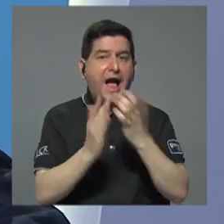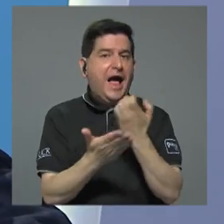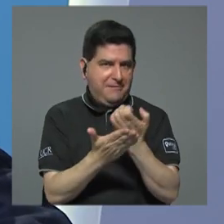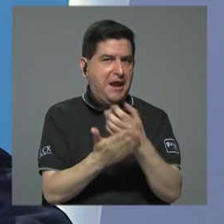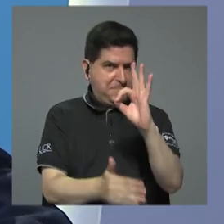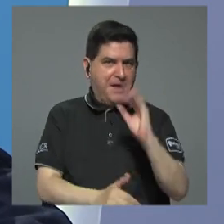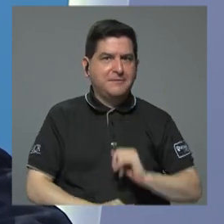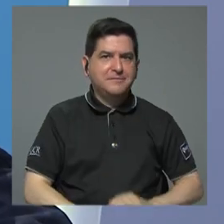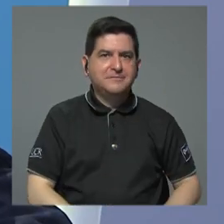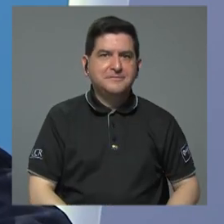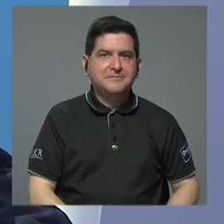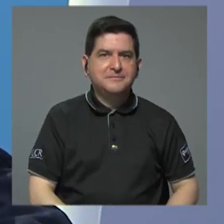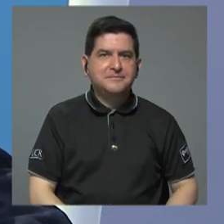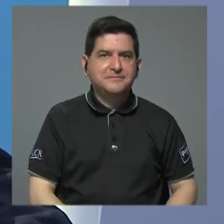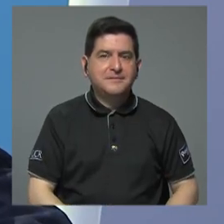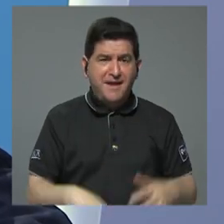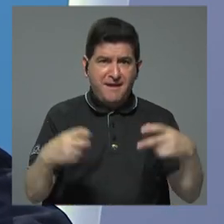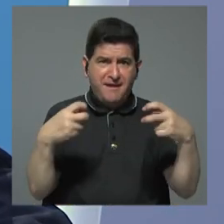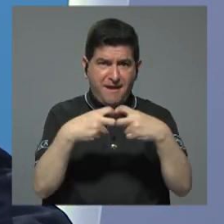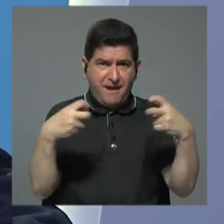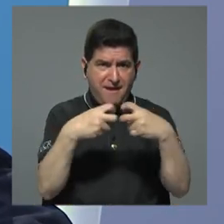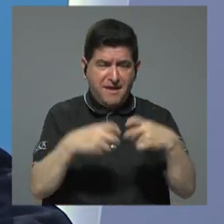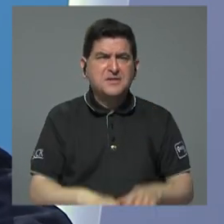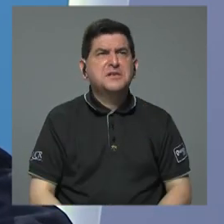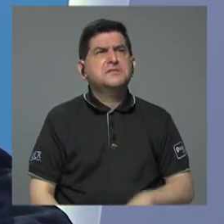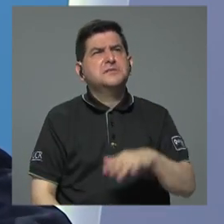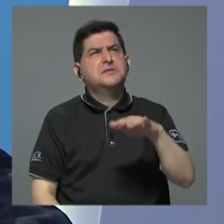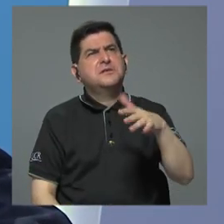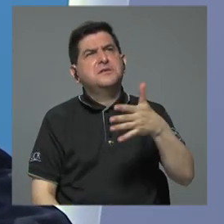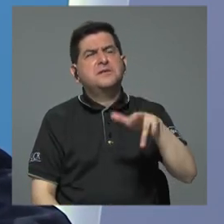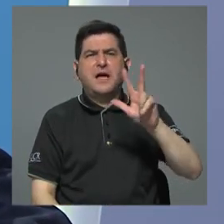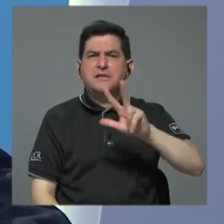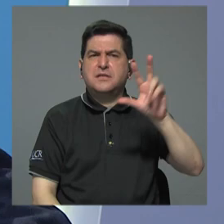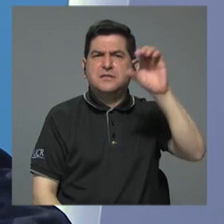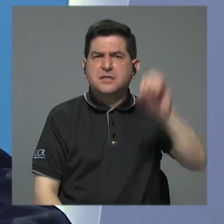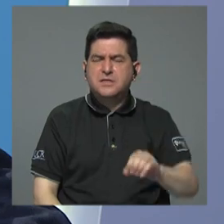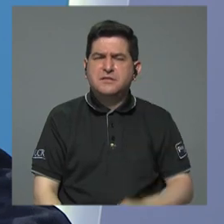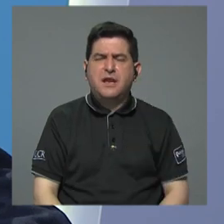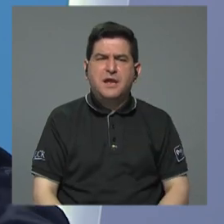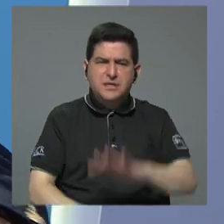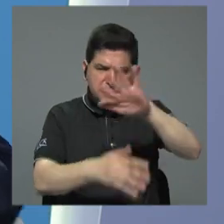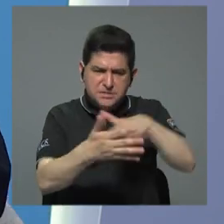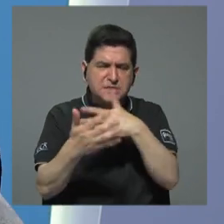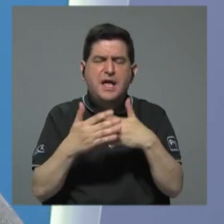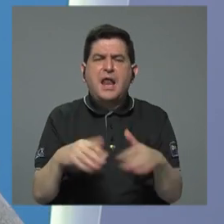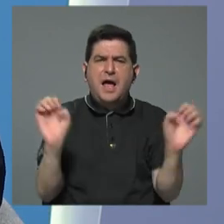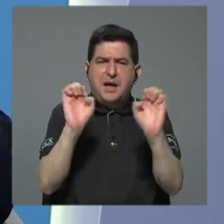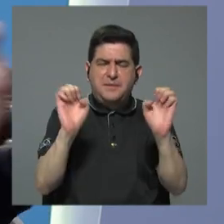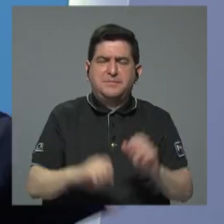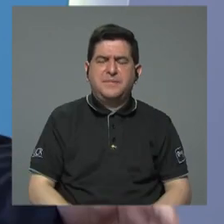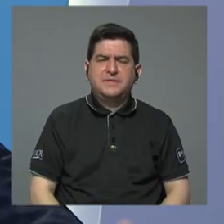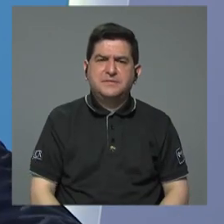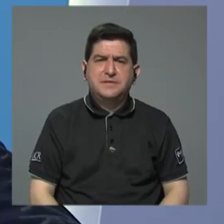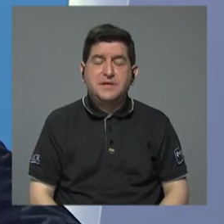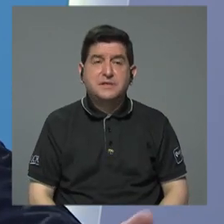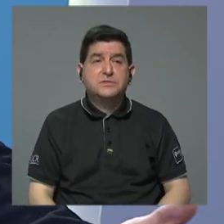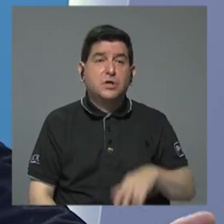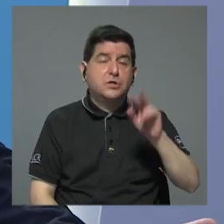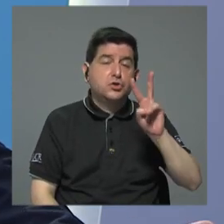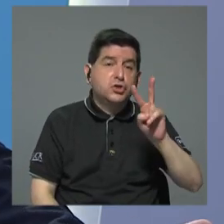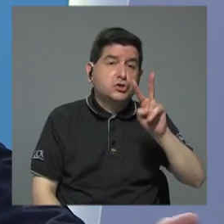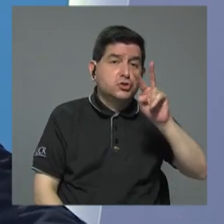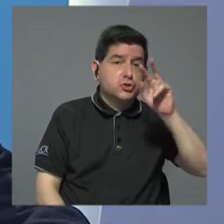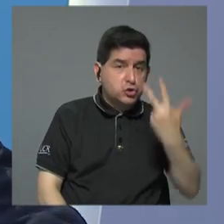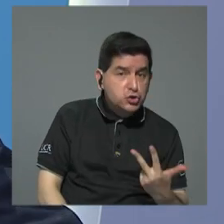economía. La electricidad alcanza más o menos un 33% de la matriz energética, de manera que habría que cubrir dos terceras